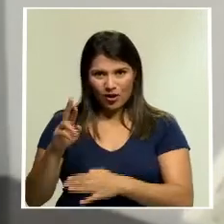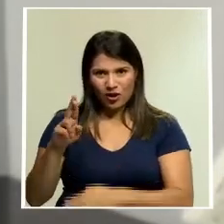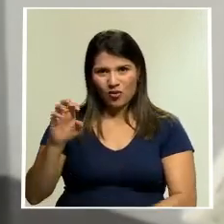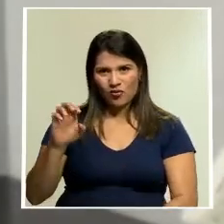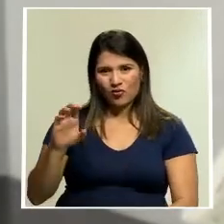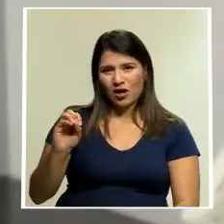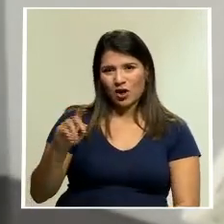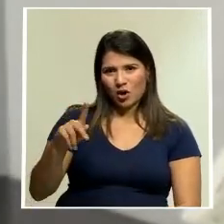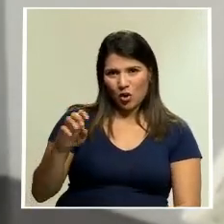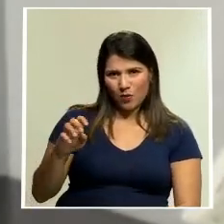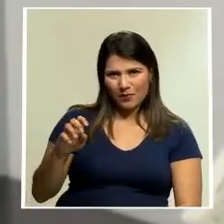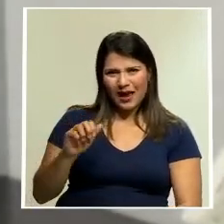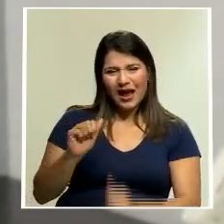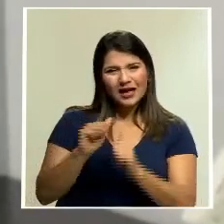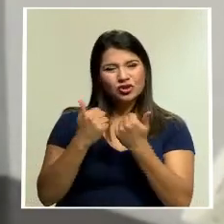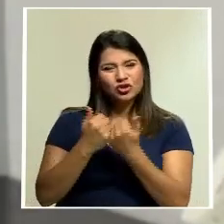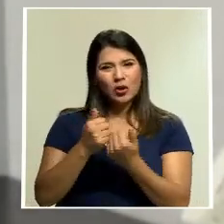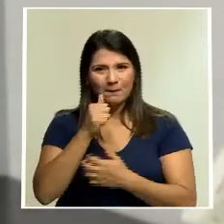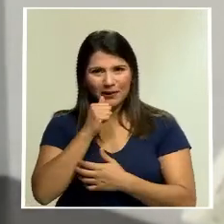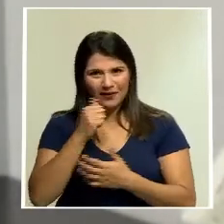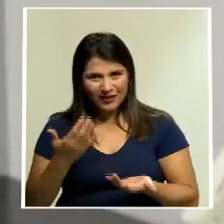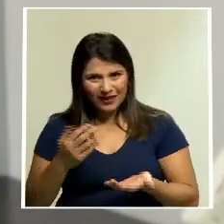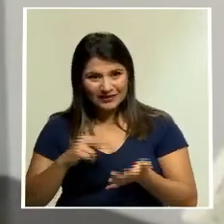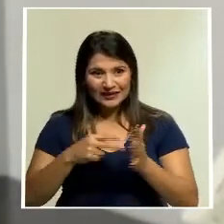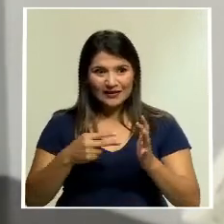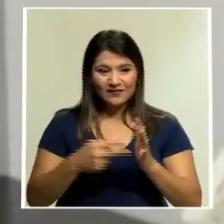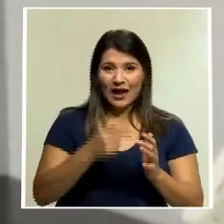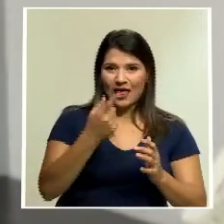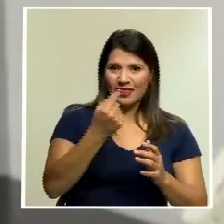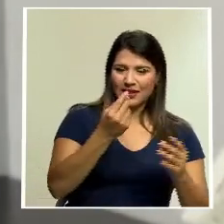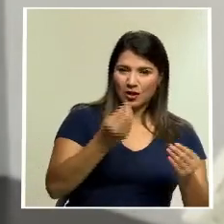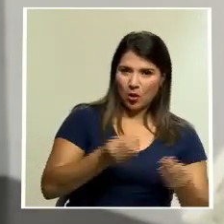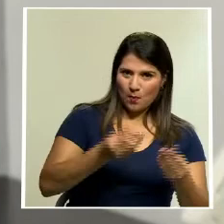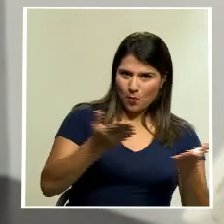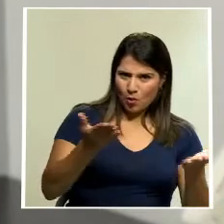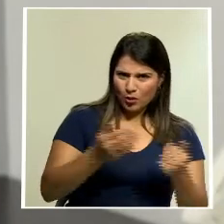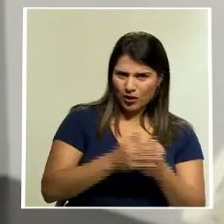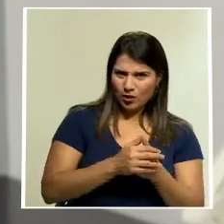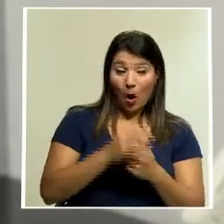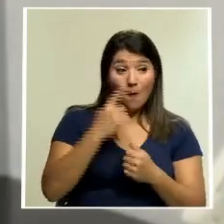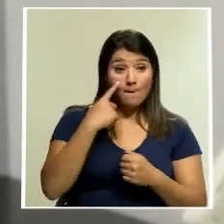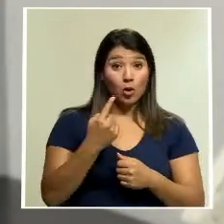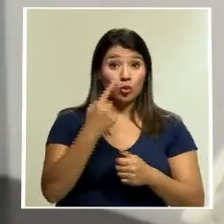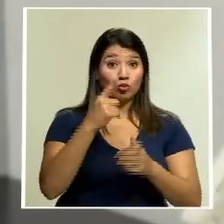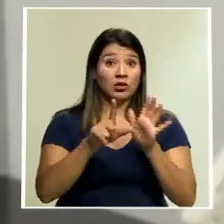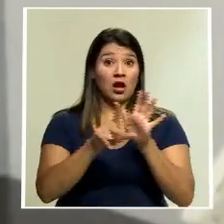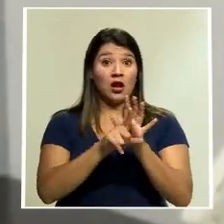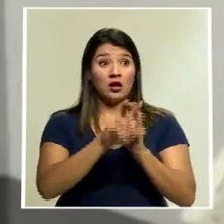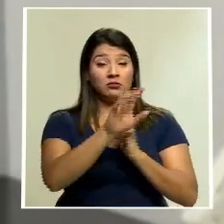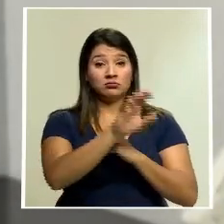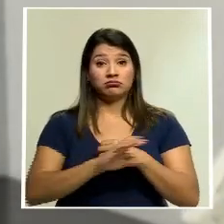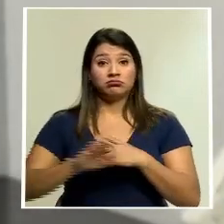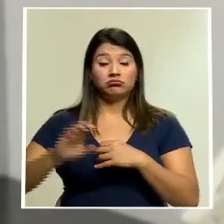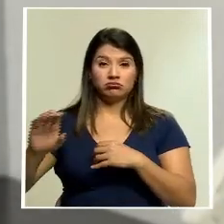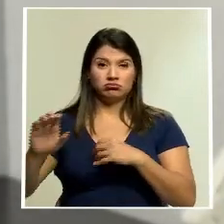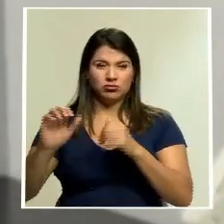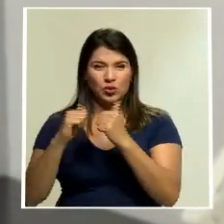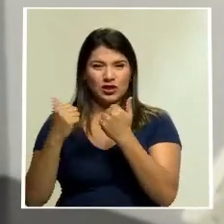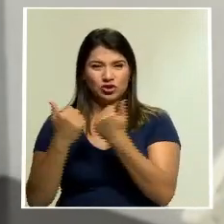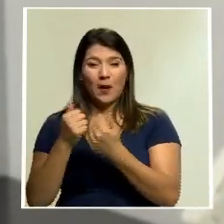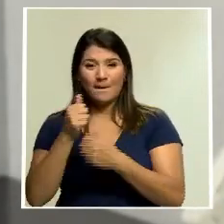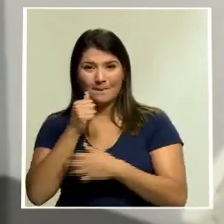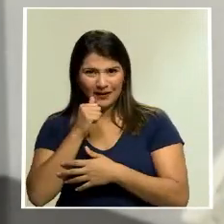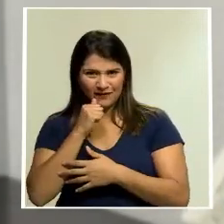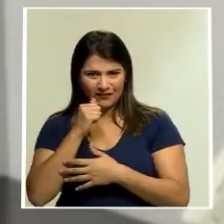una asociación privada, es decir, plata pública que por una ley la trasladaron a una